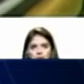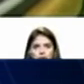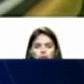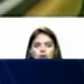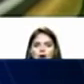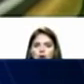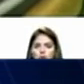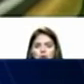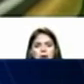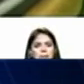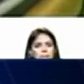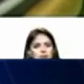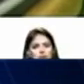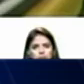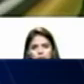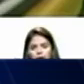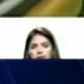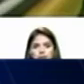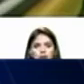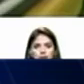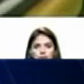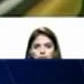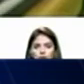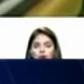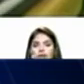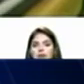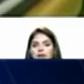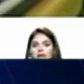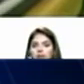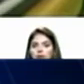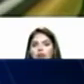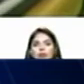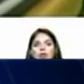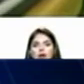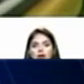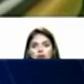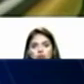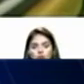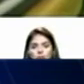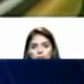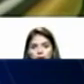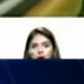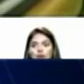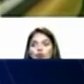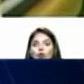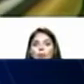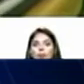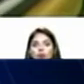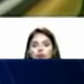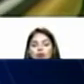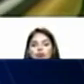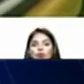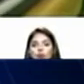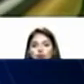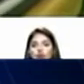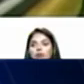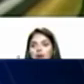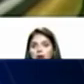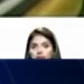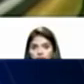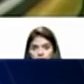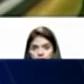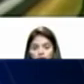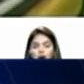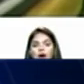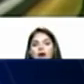destacadas personalidades internacionales vinculadas con los derechos humanos, vinculadas con procesos, con comisiones de la verdad de